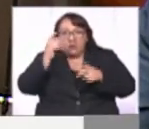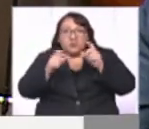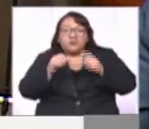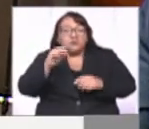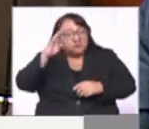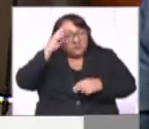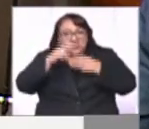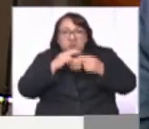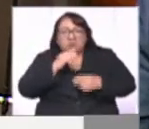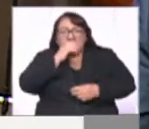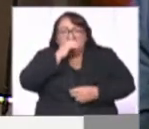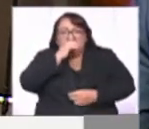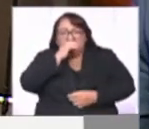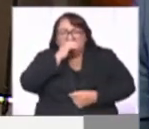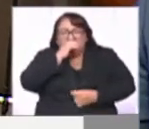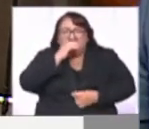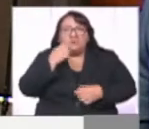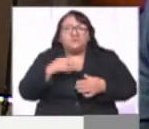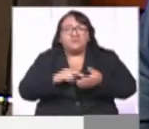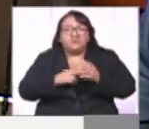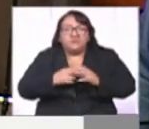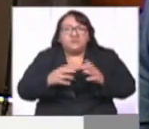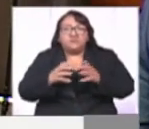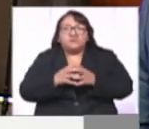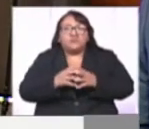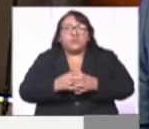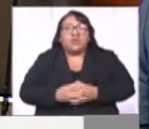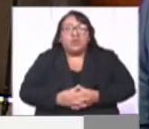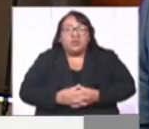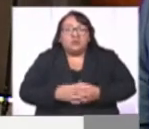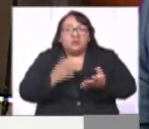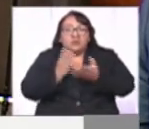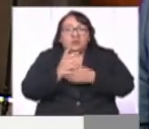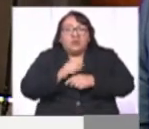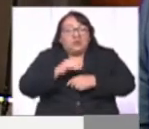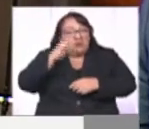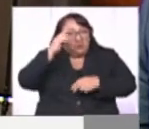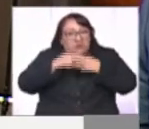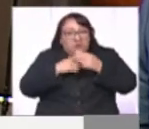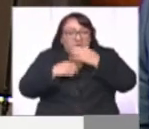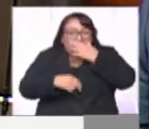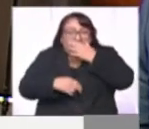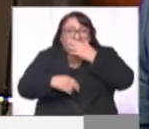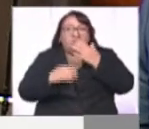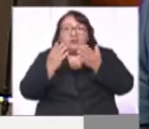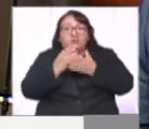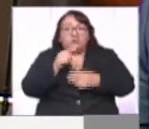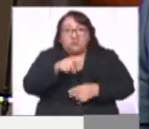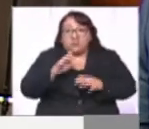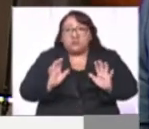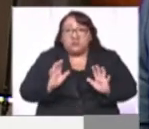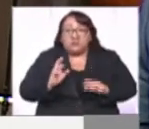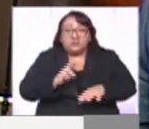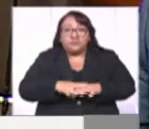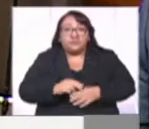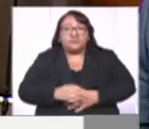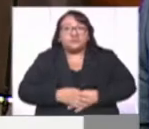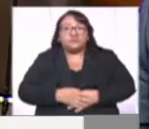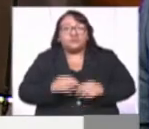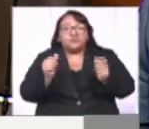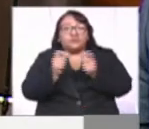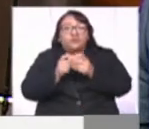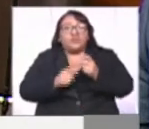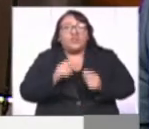Policía Nacional. Yo creo que todos los chicos que quieren ingresar pues a la Escuela Policía Nacional, que estudien ahí, en Amazonas. Estuve con la congresista